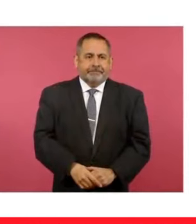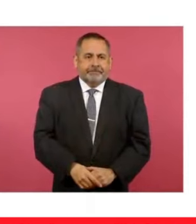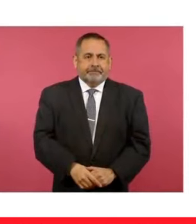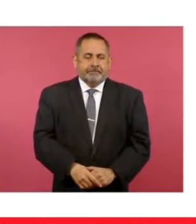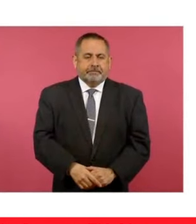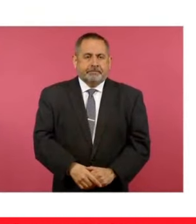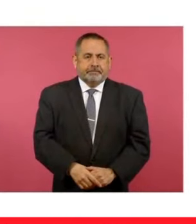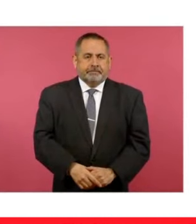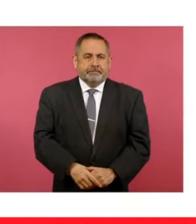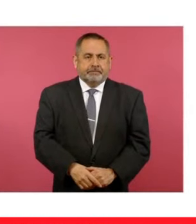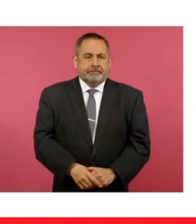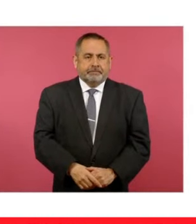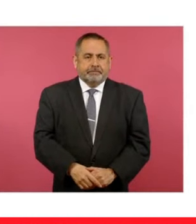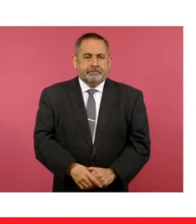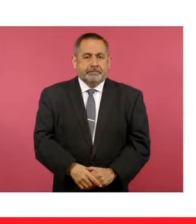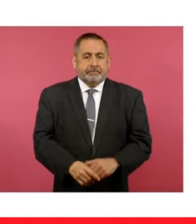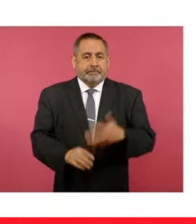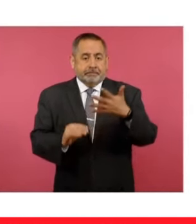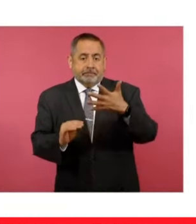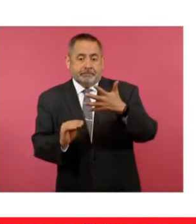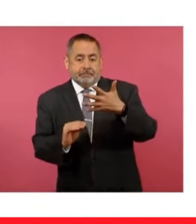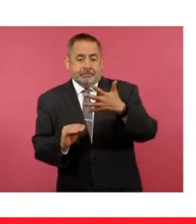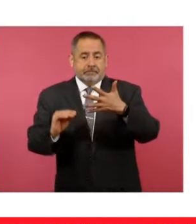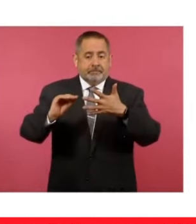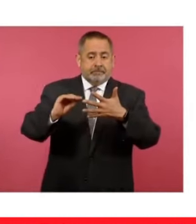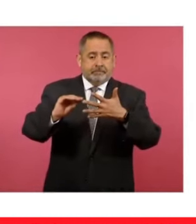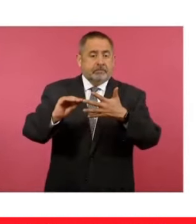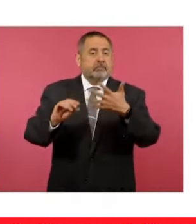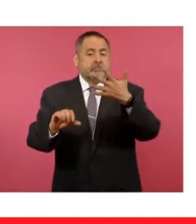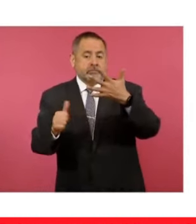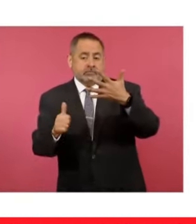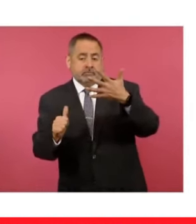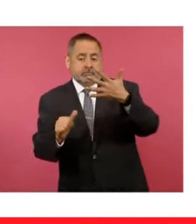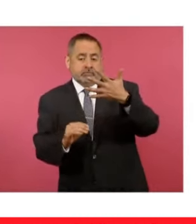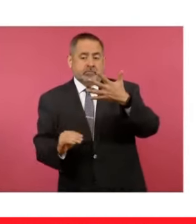no avanzó cuánto 11 lugares